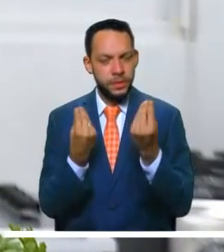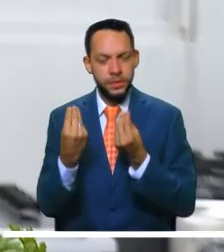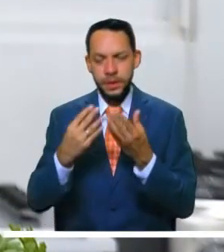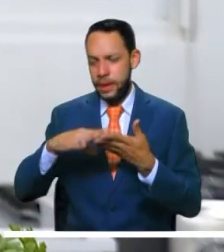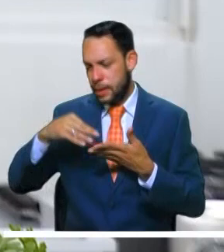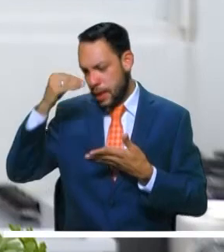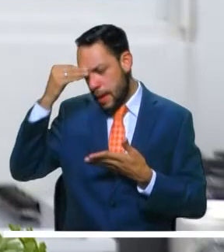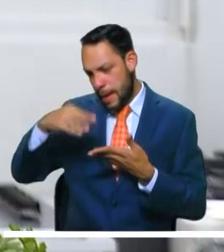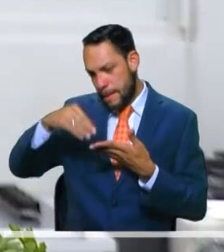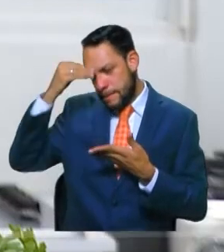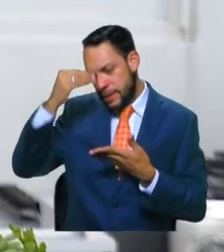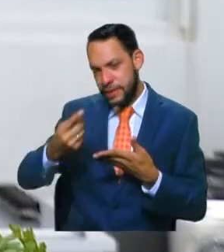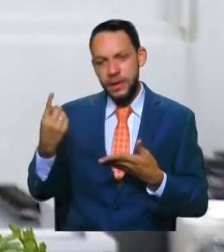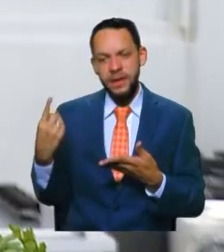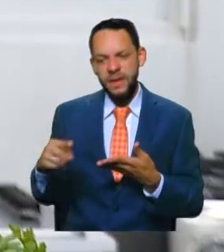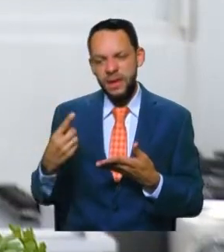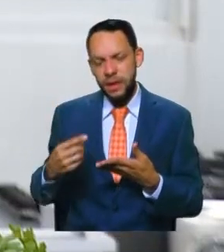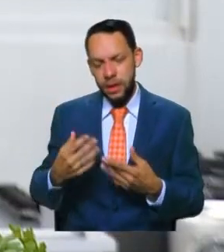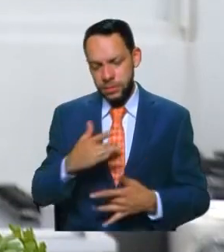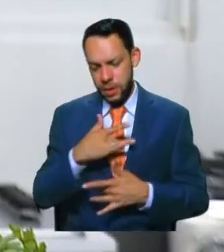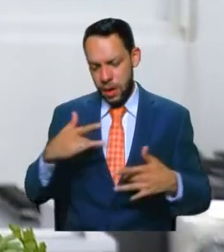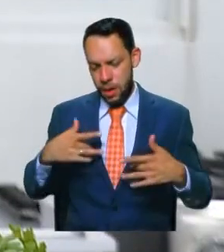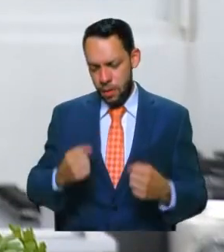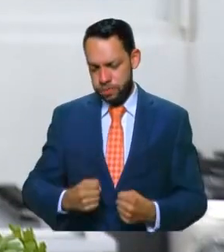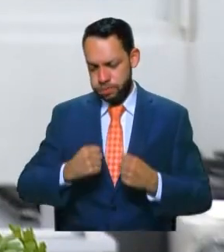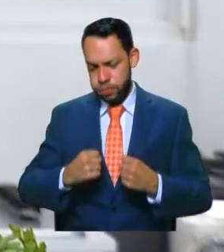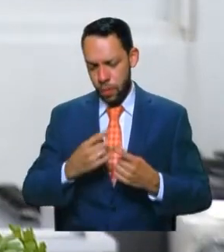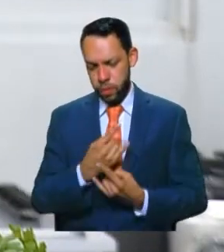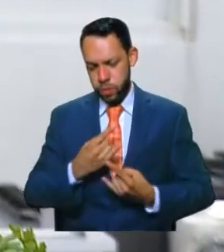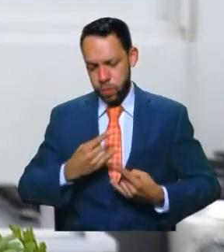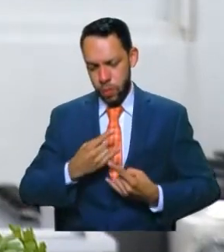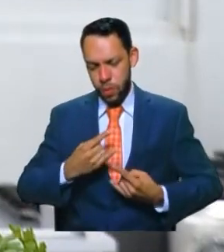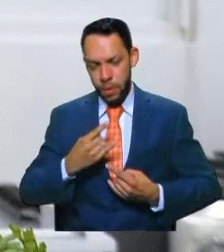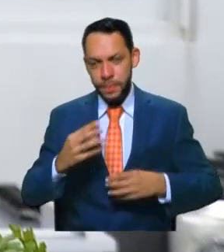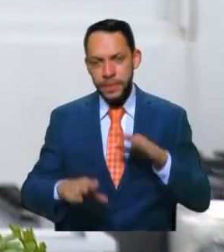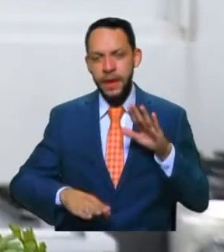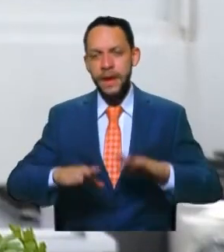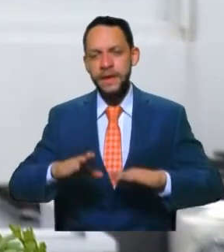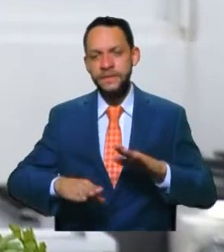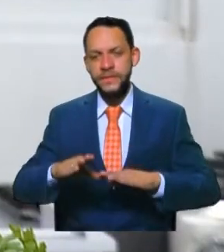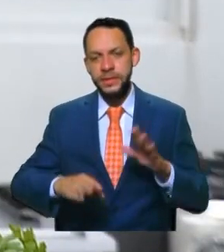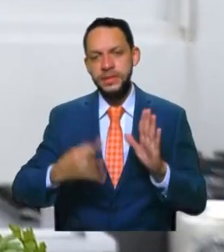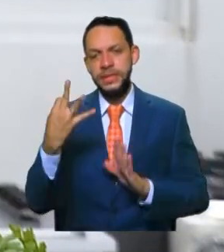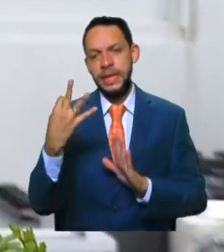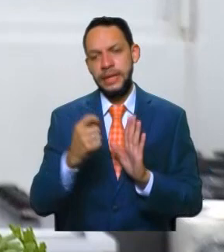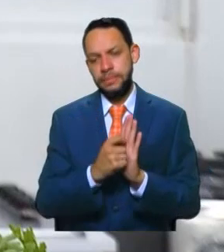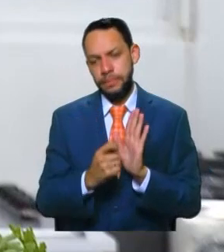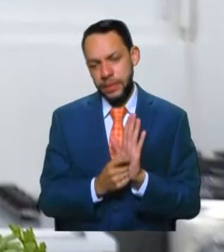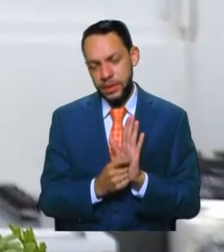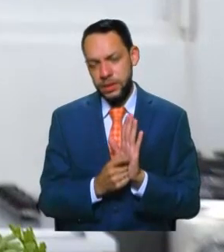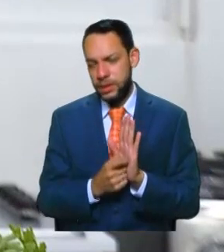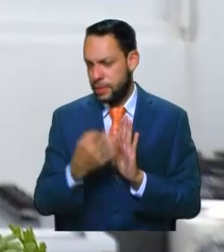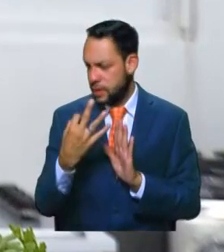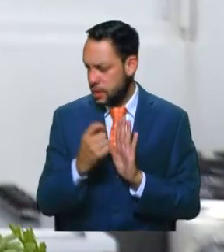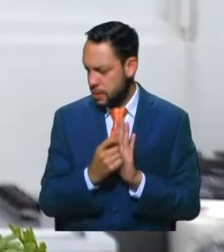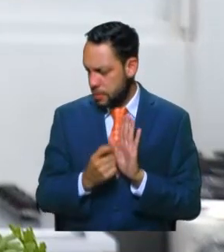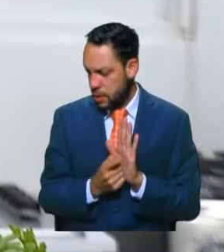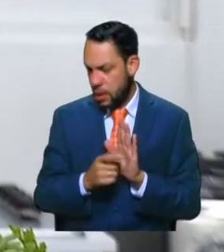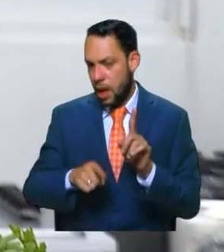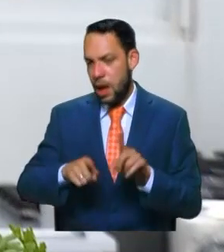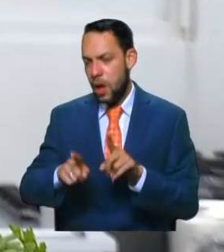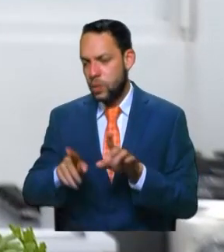nutrición, porque muchas personas se ven en la necesidad de comer 3 o 4 veces al día porque están con